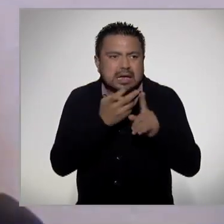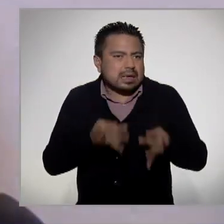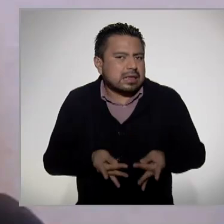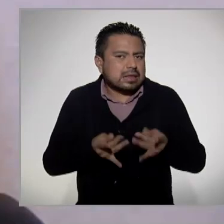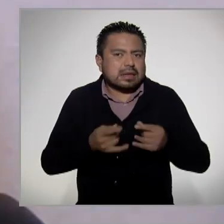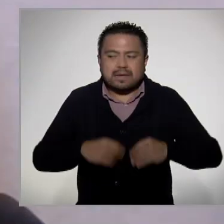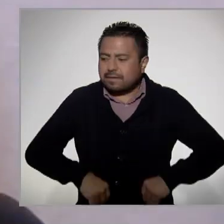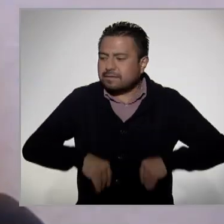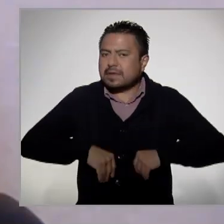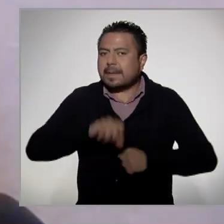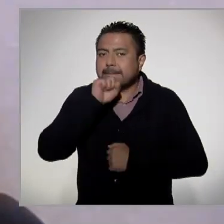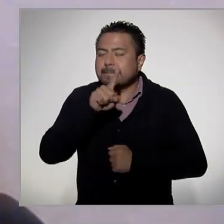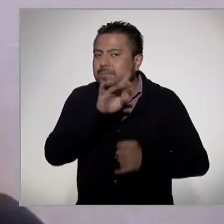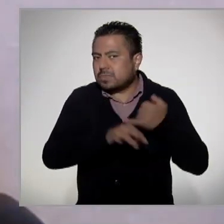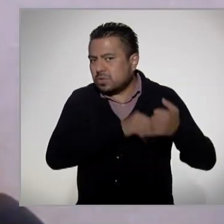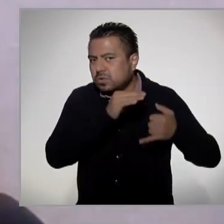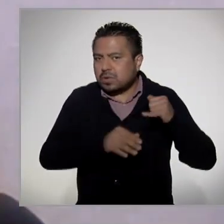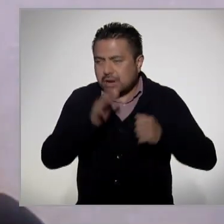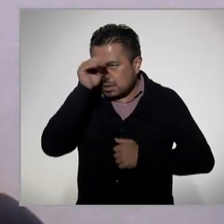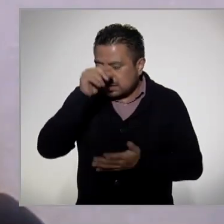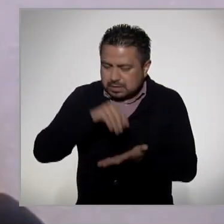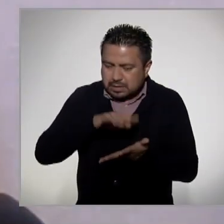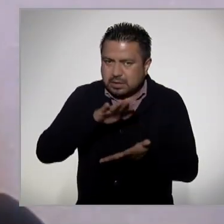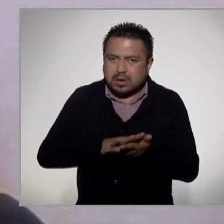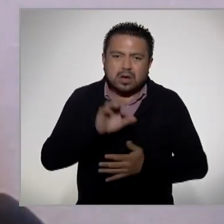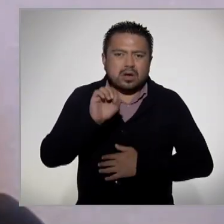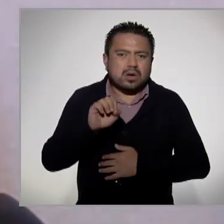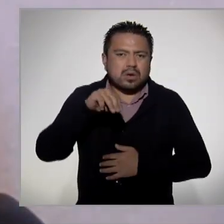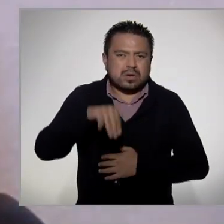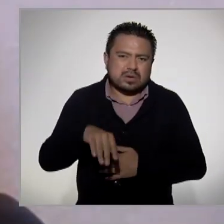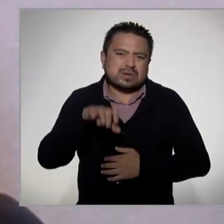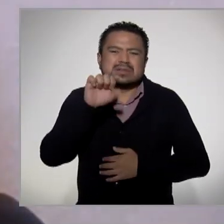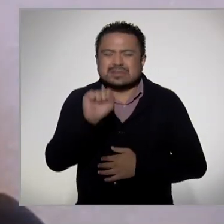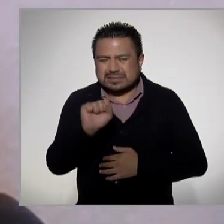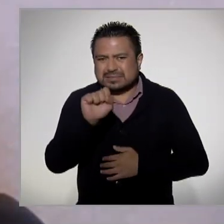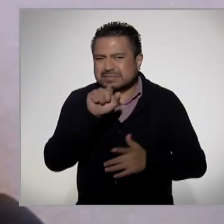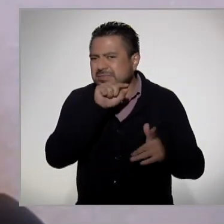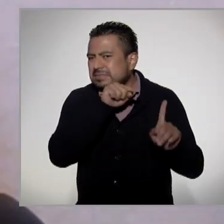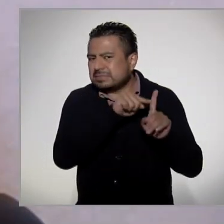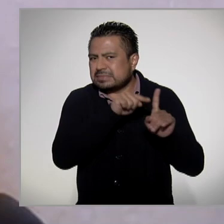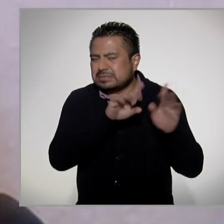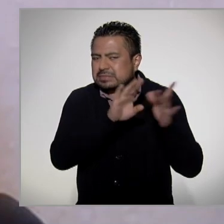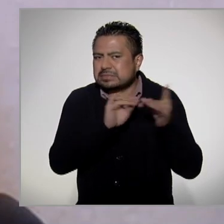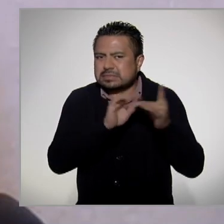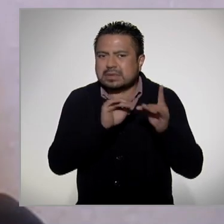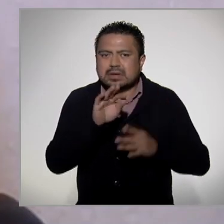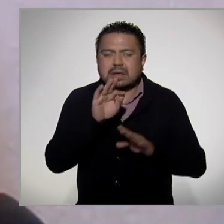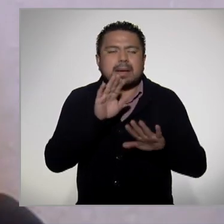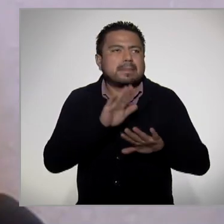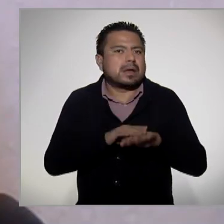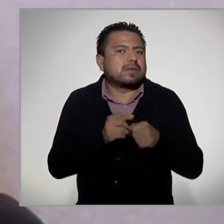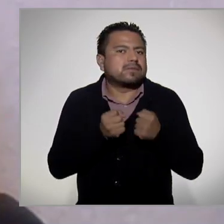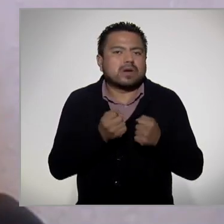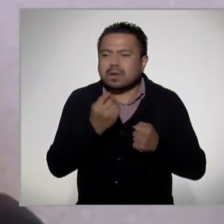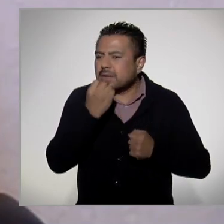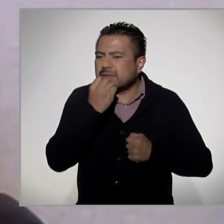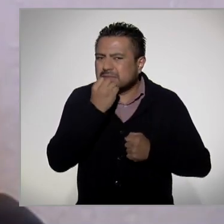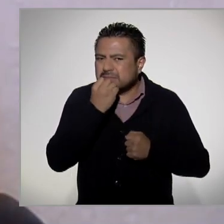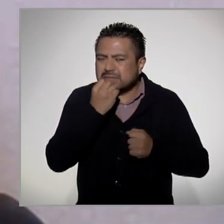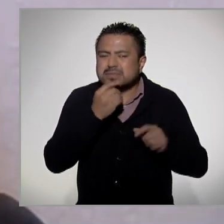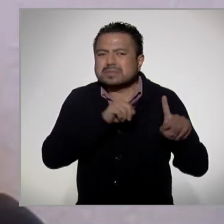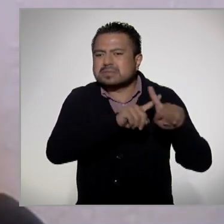de vida y por último de acuerdo con la organización mundial de la salud la fortificación de los alimentos